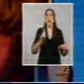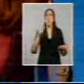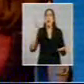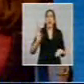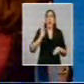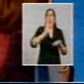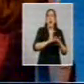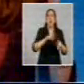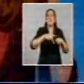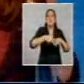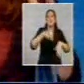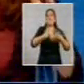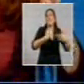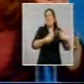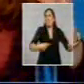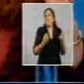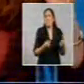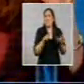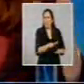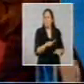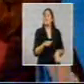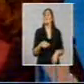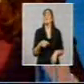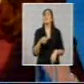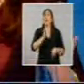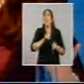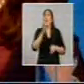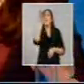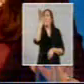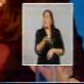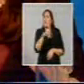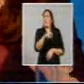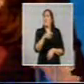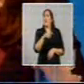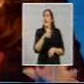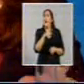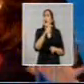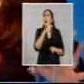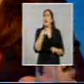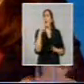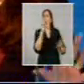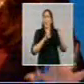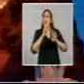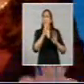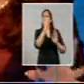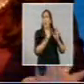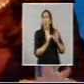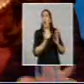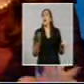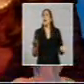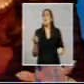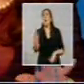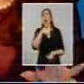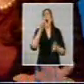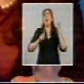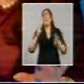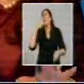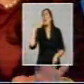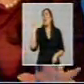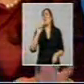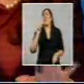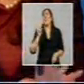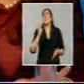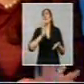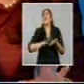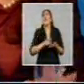números porque tal vez a muchos no le importen los números, pero sin los números, hermanos, no vamos a ninguna parte. Esto que le quede